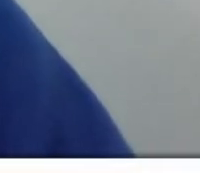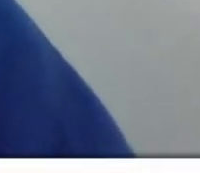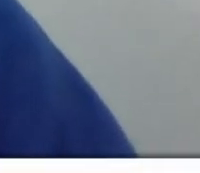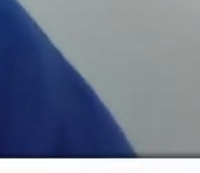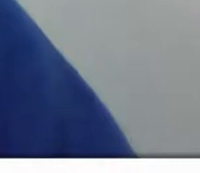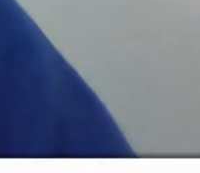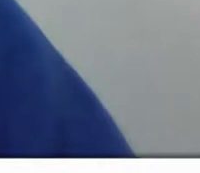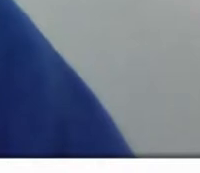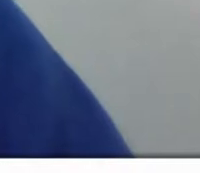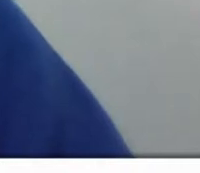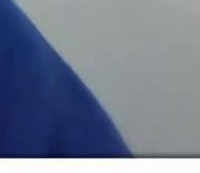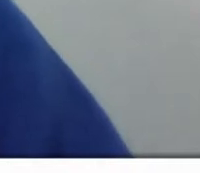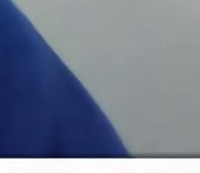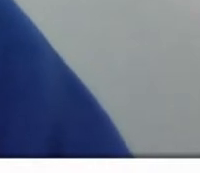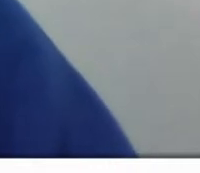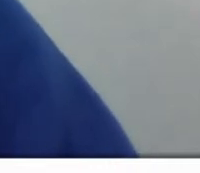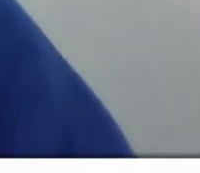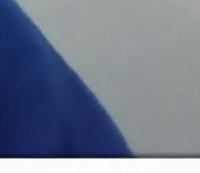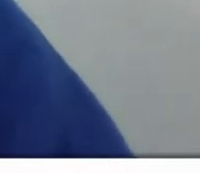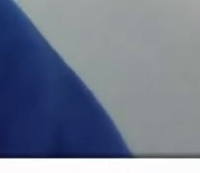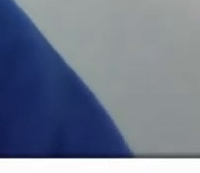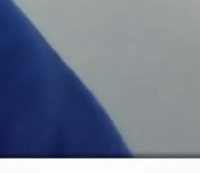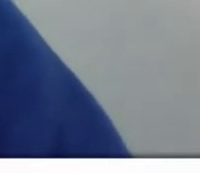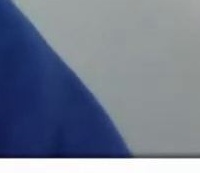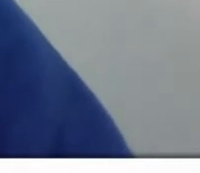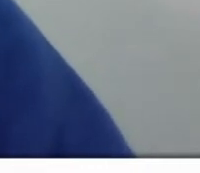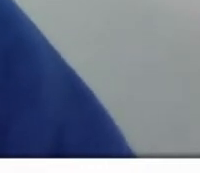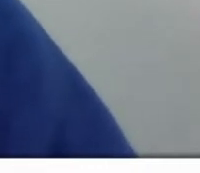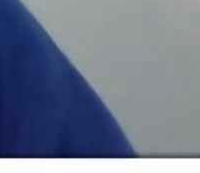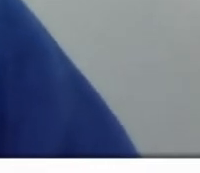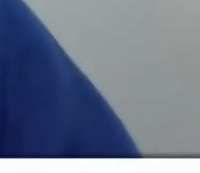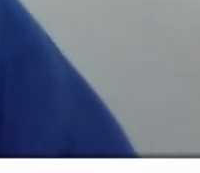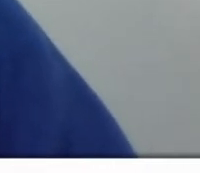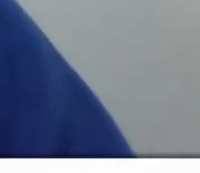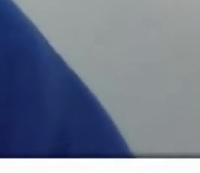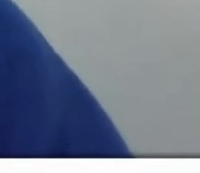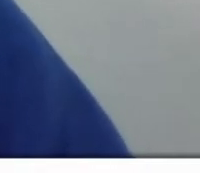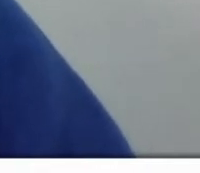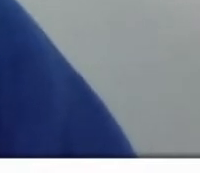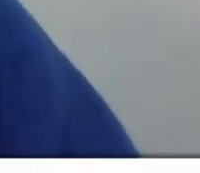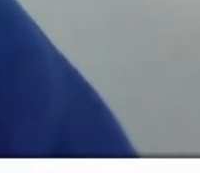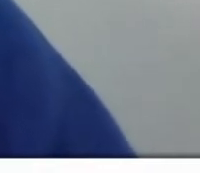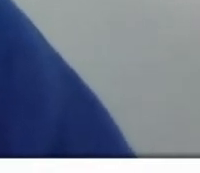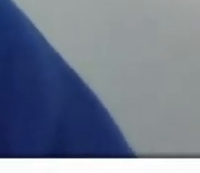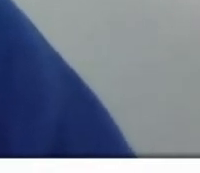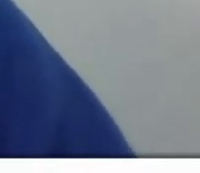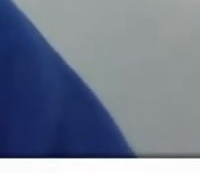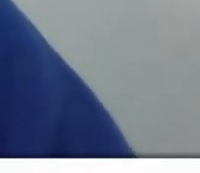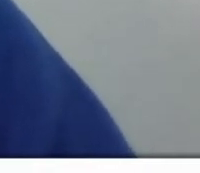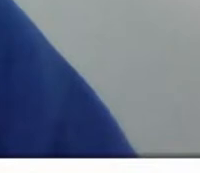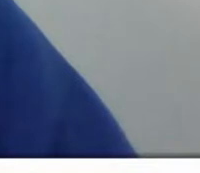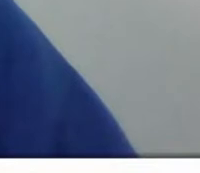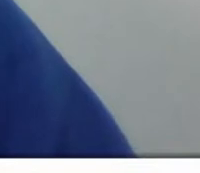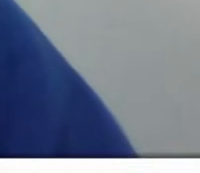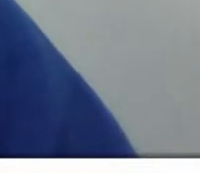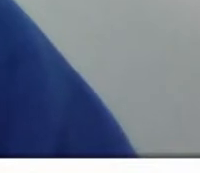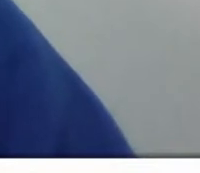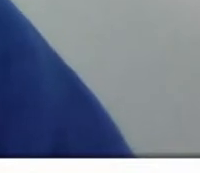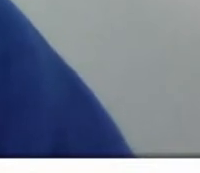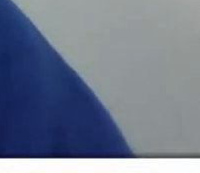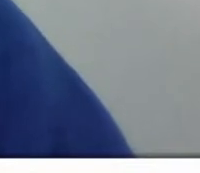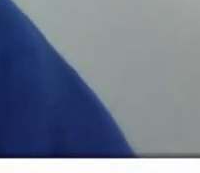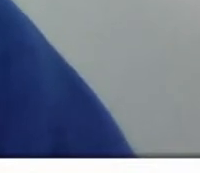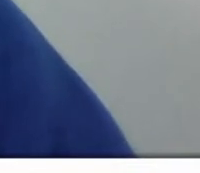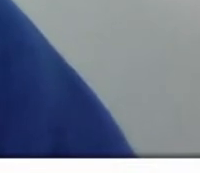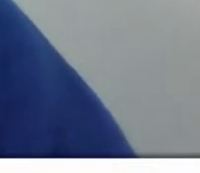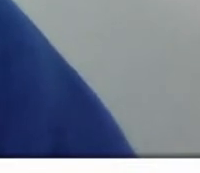son coherentes con la medida y no pueden estar pendientes de lo que cada gobierno en su momento quiere